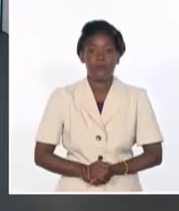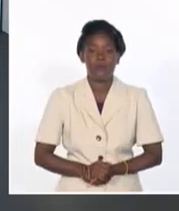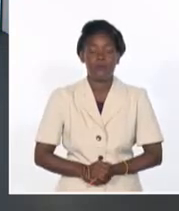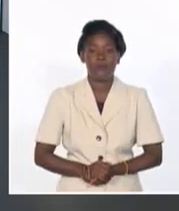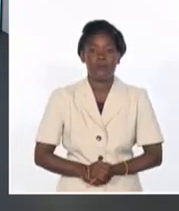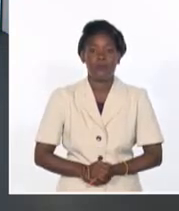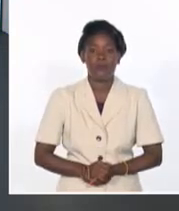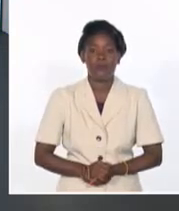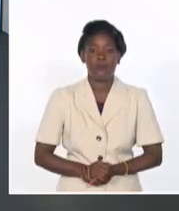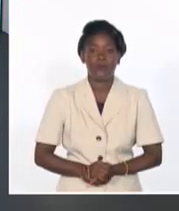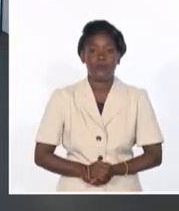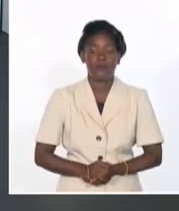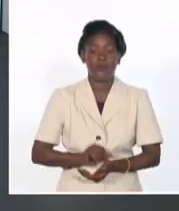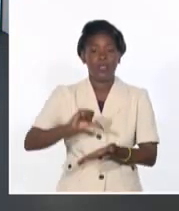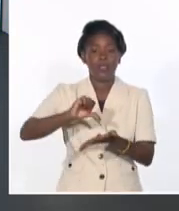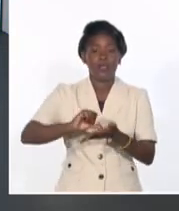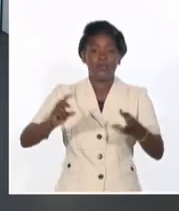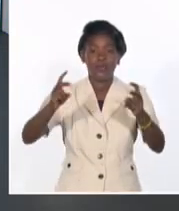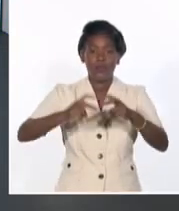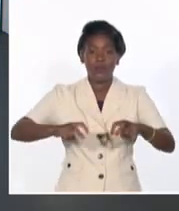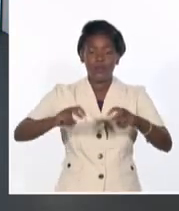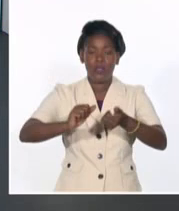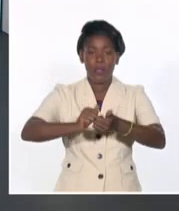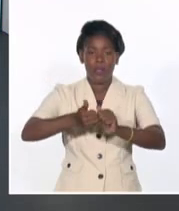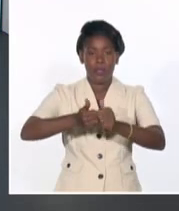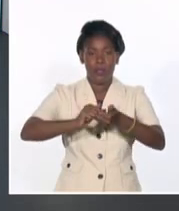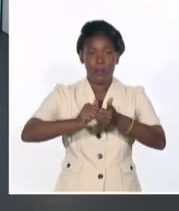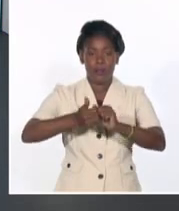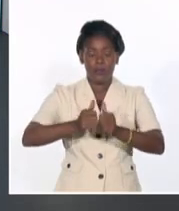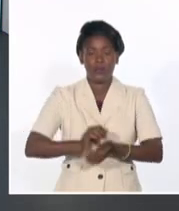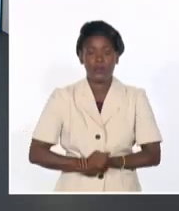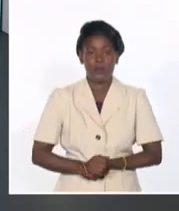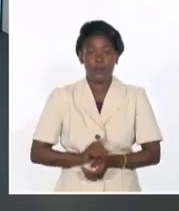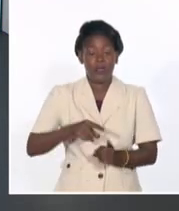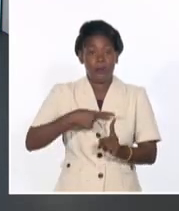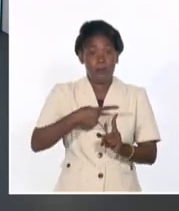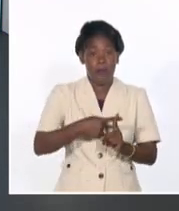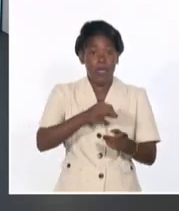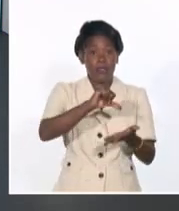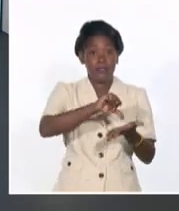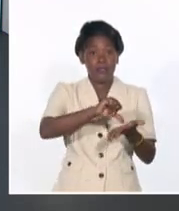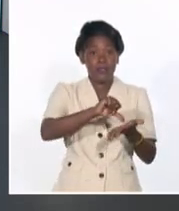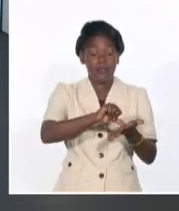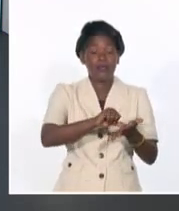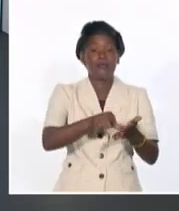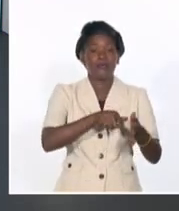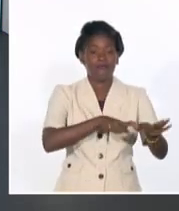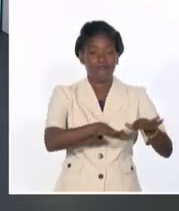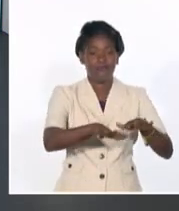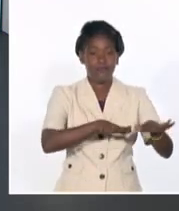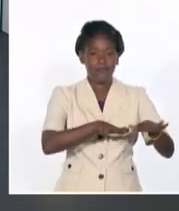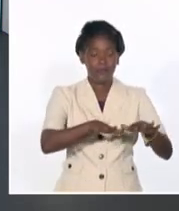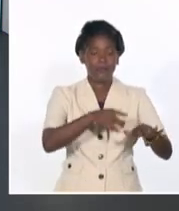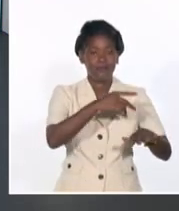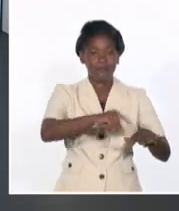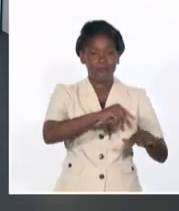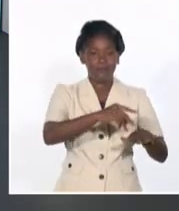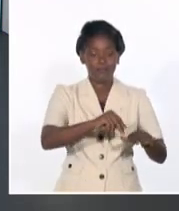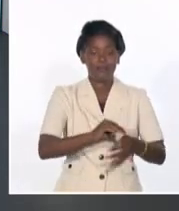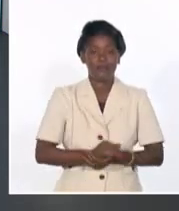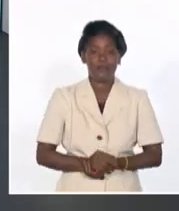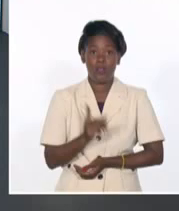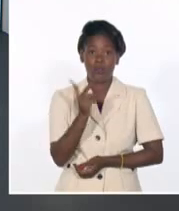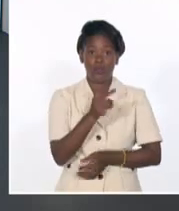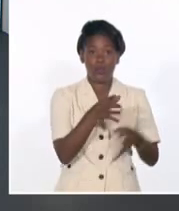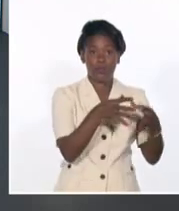El Centro de Investigaciones del Deporte Cubano y también el Centro Nacional de Biopreparados acapararon los principales premios en la primera Feria Internacional